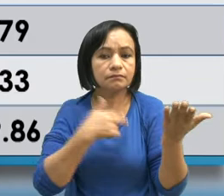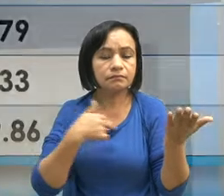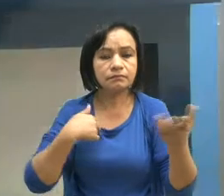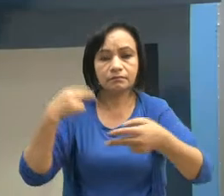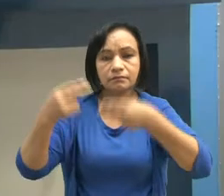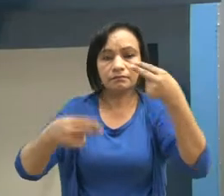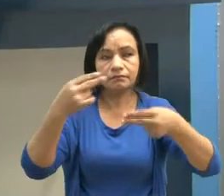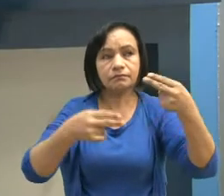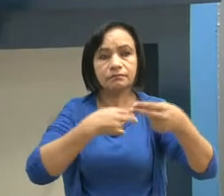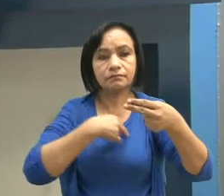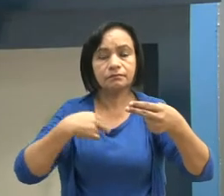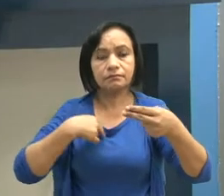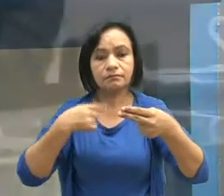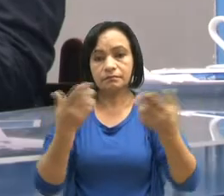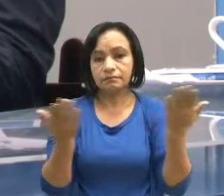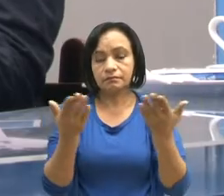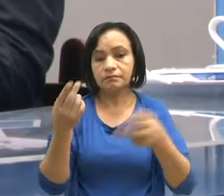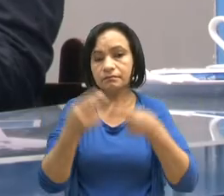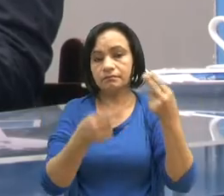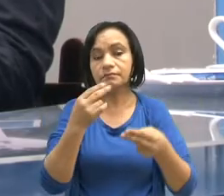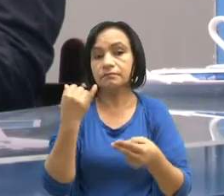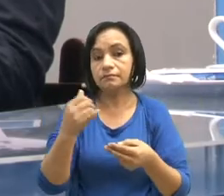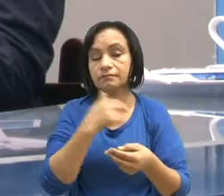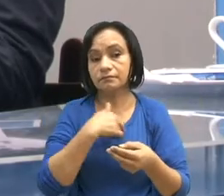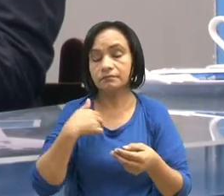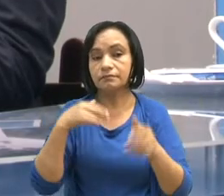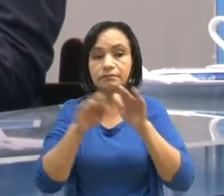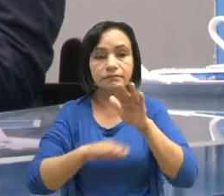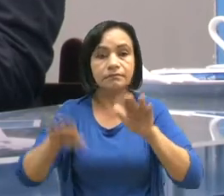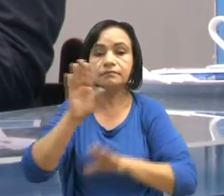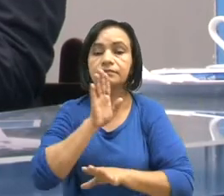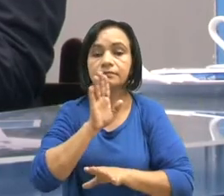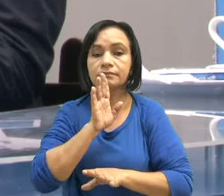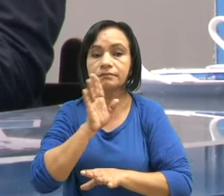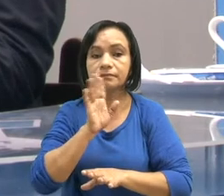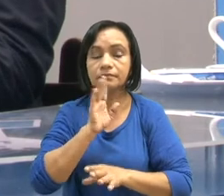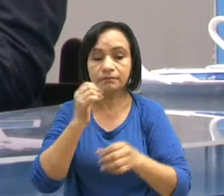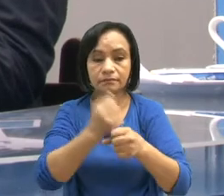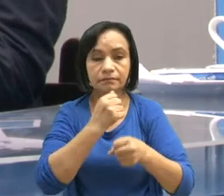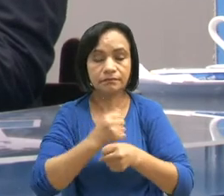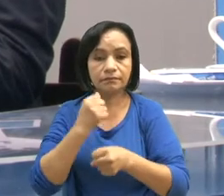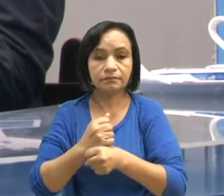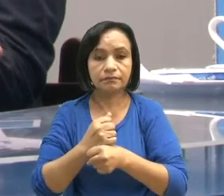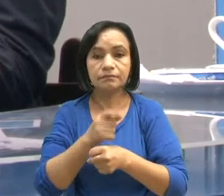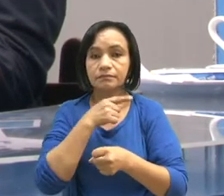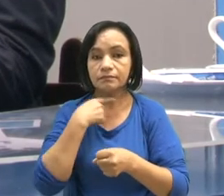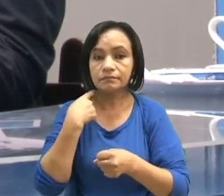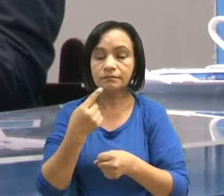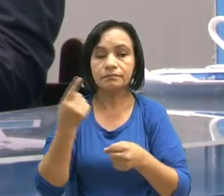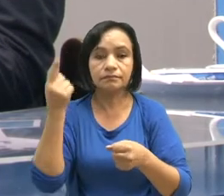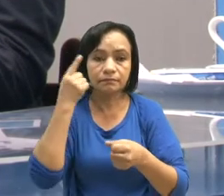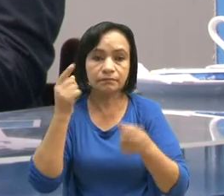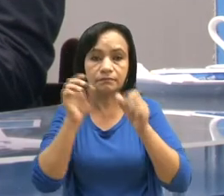número, pues tal vez no me quisiera dar números, pero sí, vamos a superar, hablando de ejecución física nada más. ¿Verdad? Nosotros creemos que